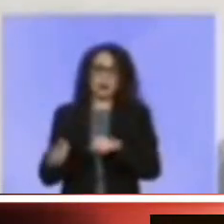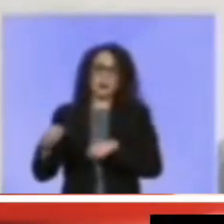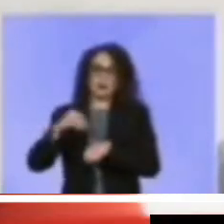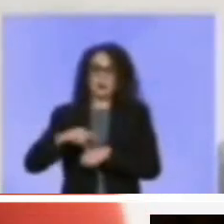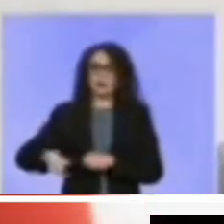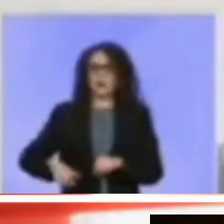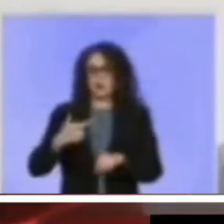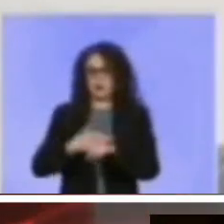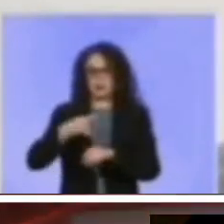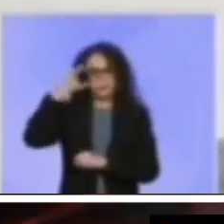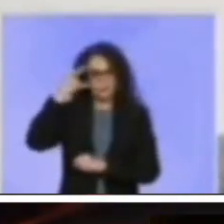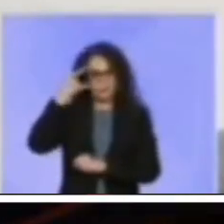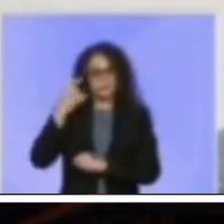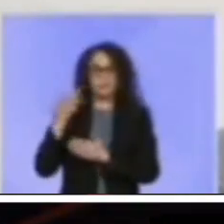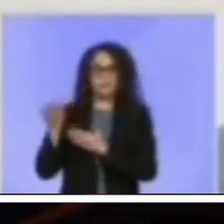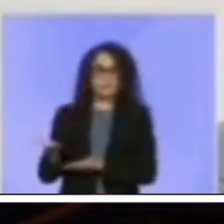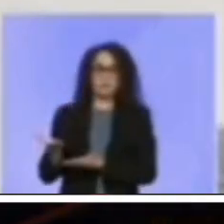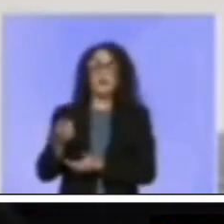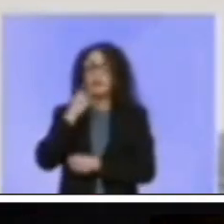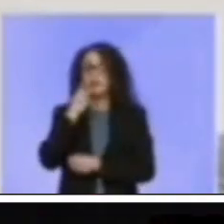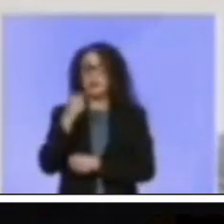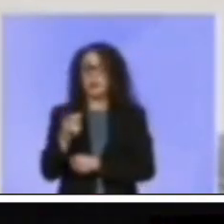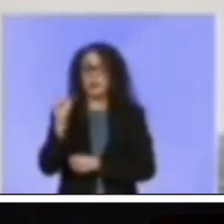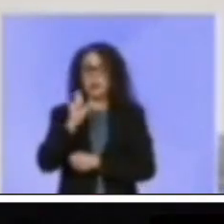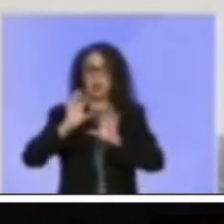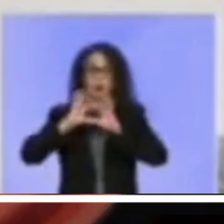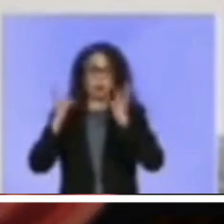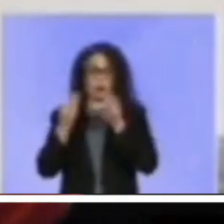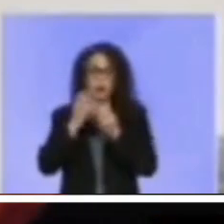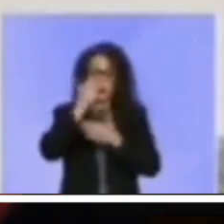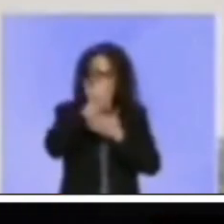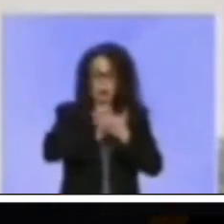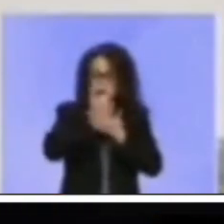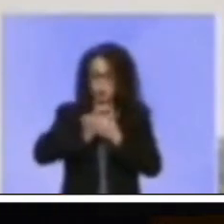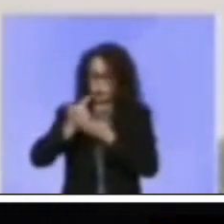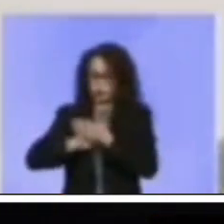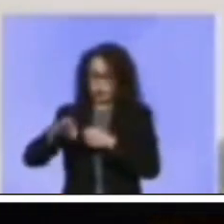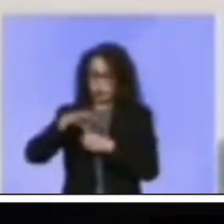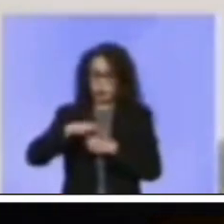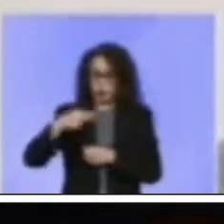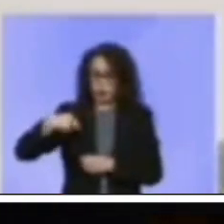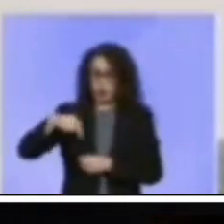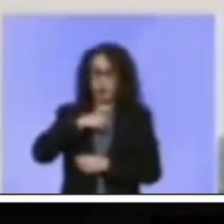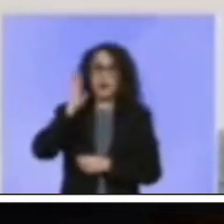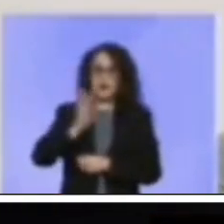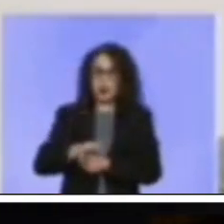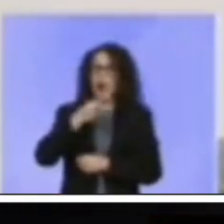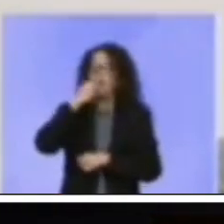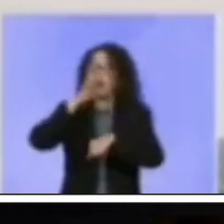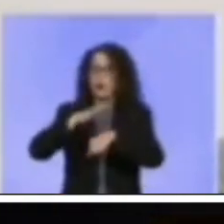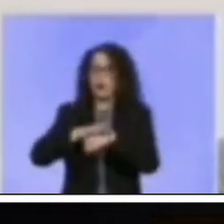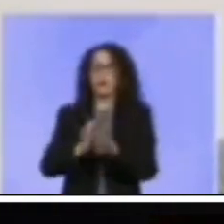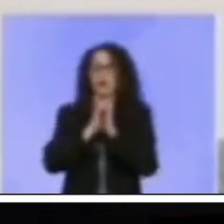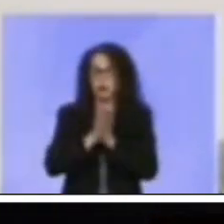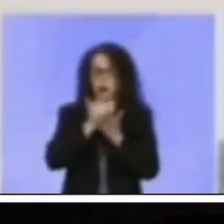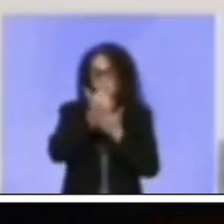Además, el partido político actor apunta que con el recuento total de votos ordenado por esta sala superior, persiste